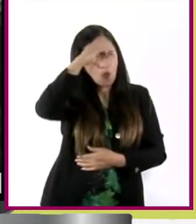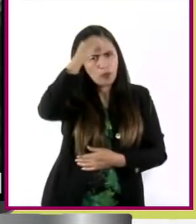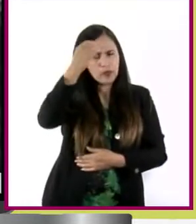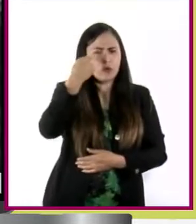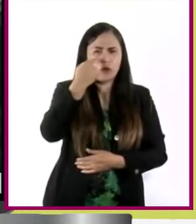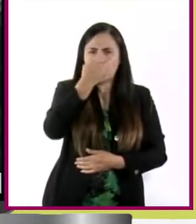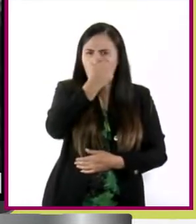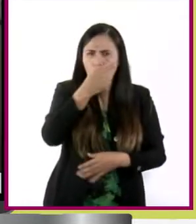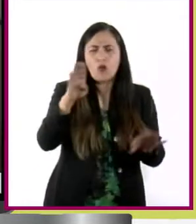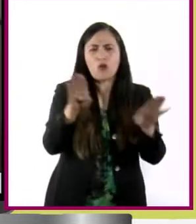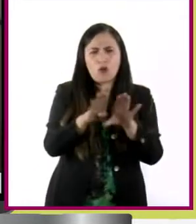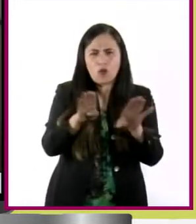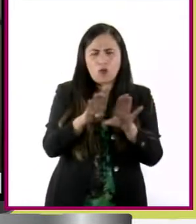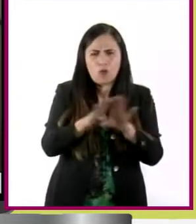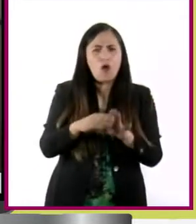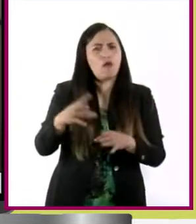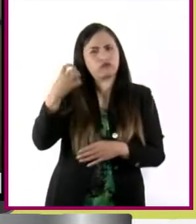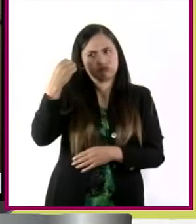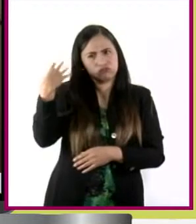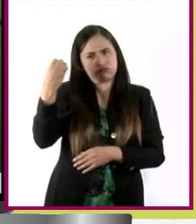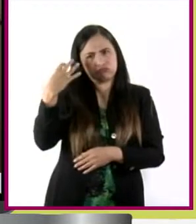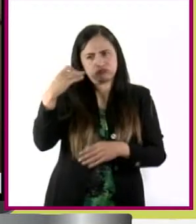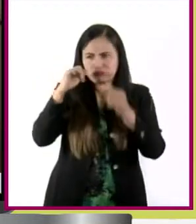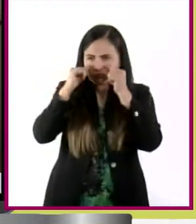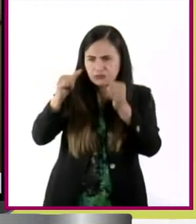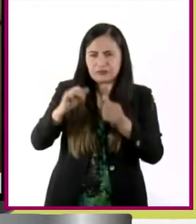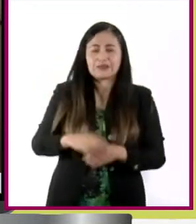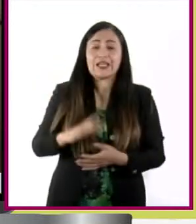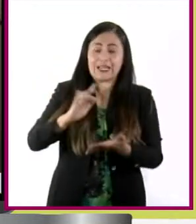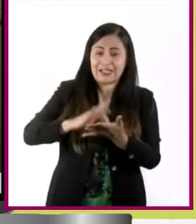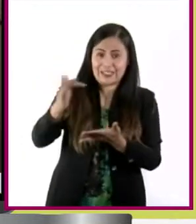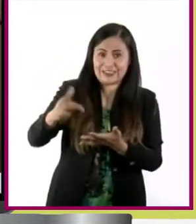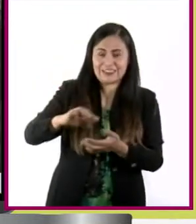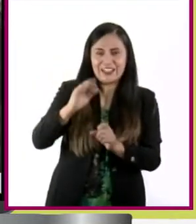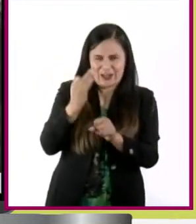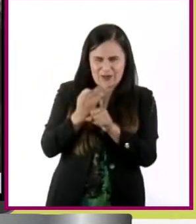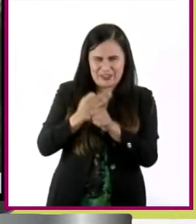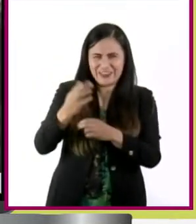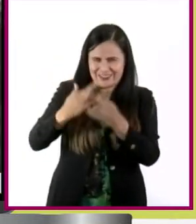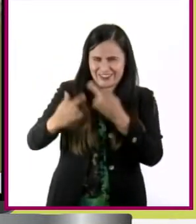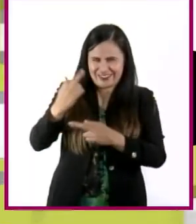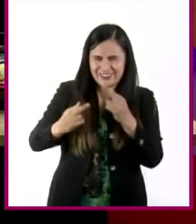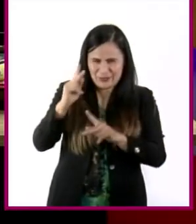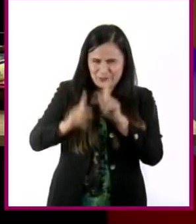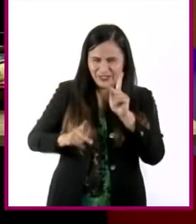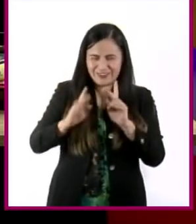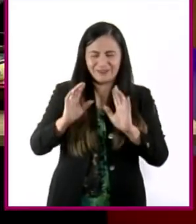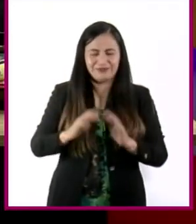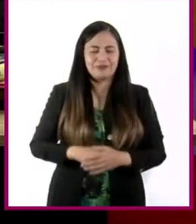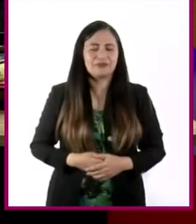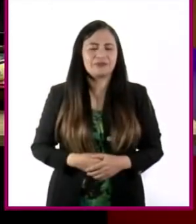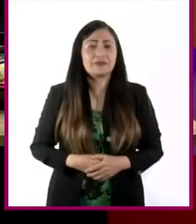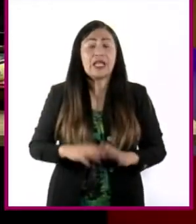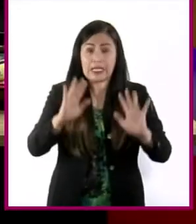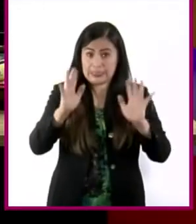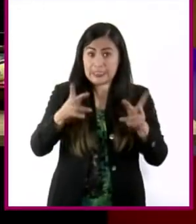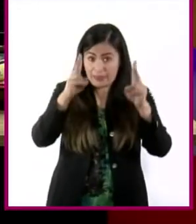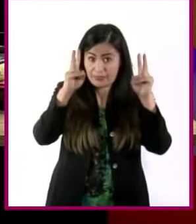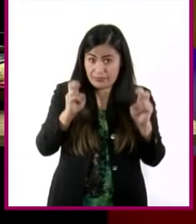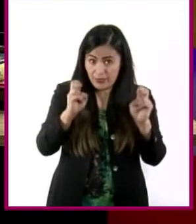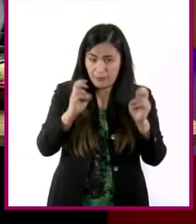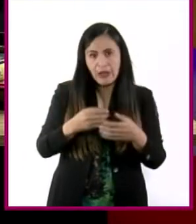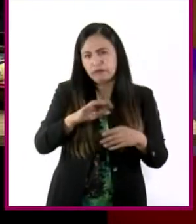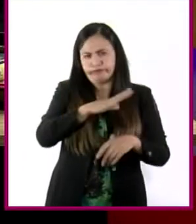pues por medio de los discursos. Doctora, muchas gracias. En un momento volvemos con usted. Claro que sí. Ya que se tiene un tema que puede ser